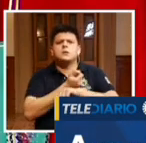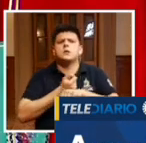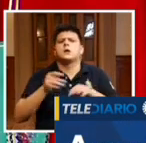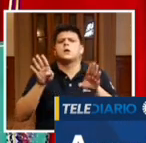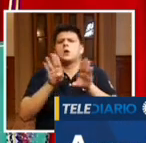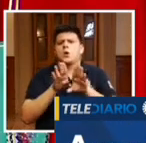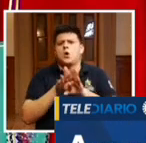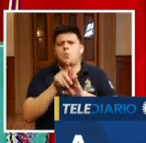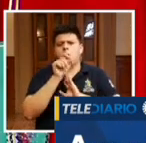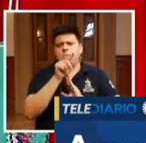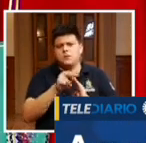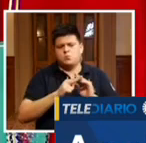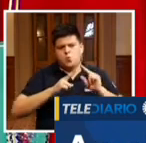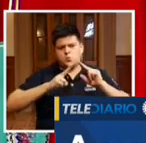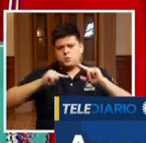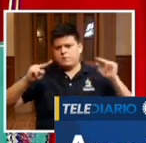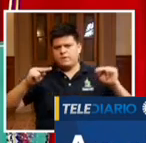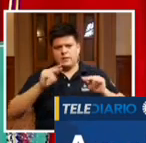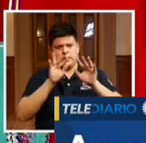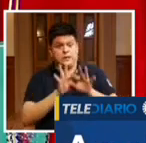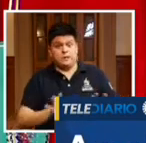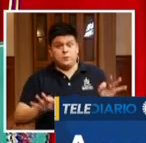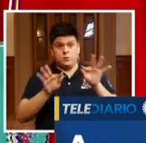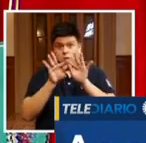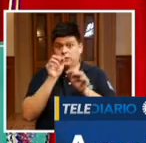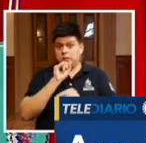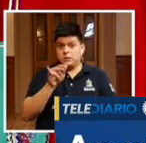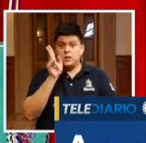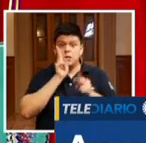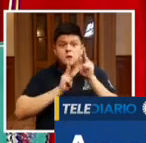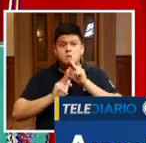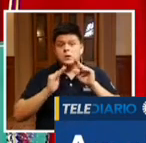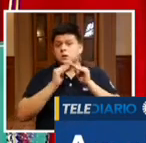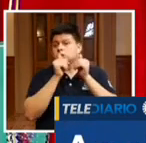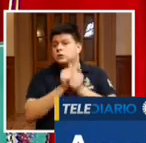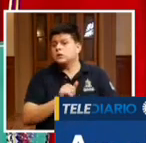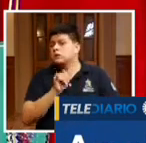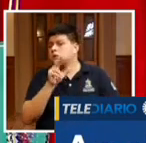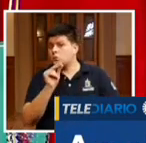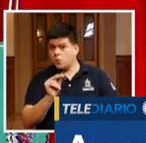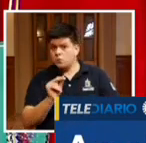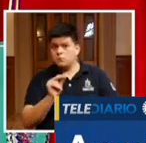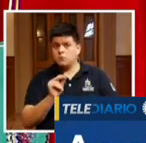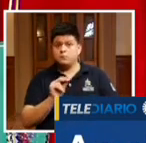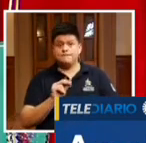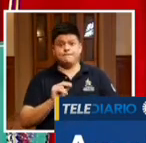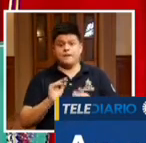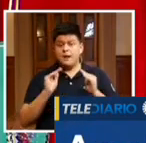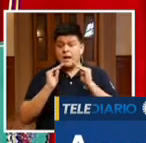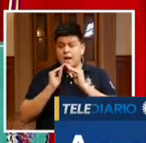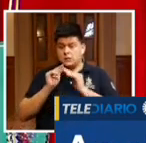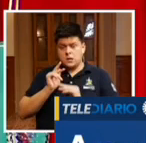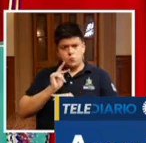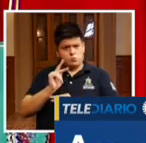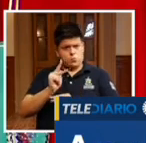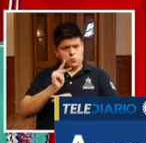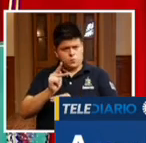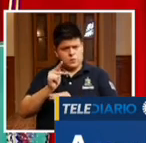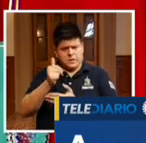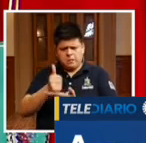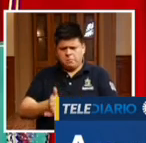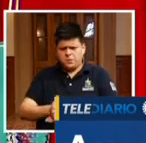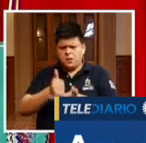un parámetro muy importante para determinar si te puedes quedar en casa. En casa, tú puedes